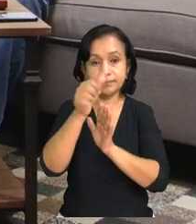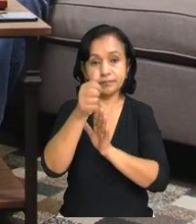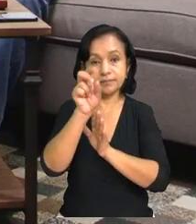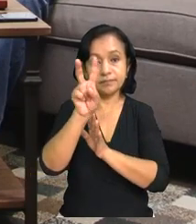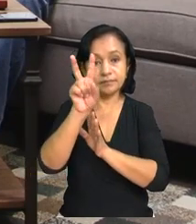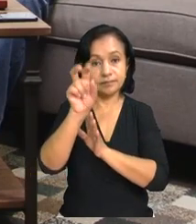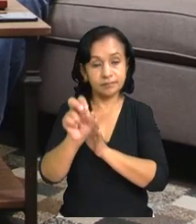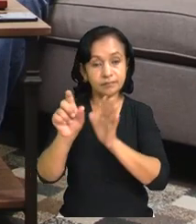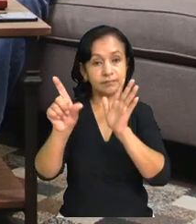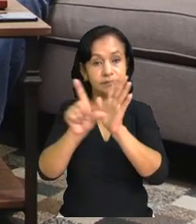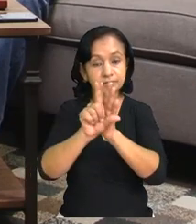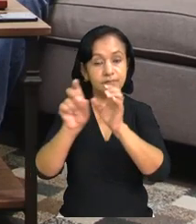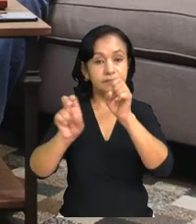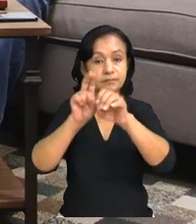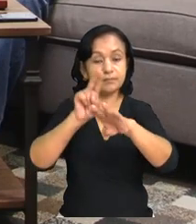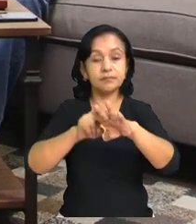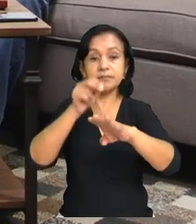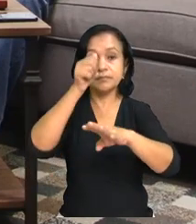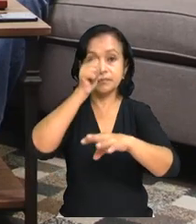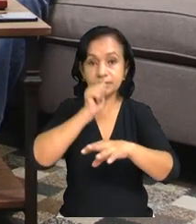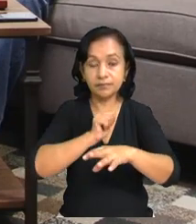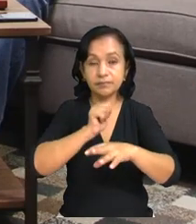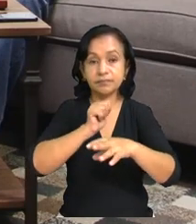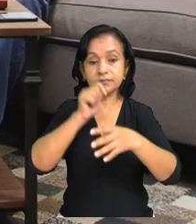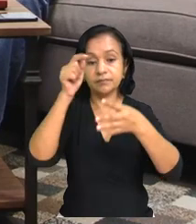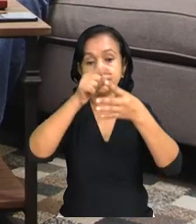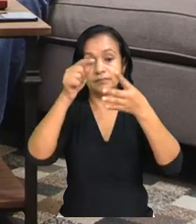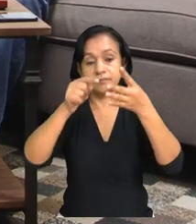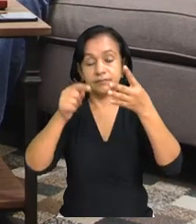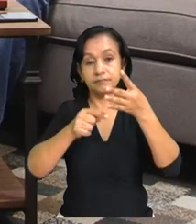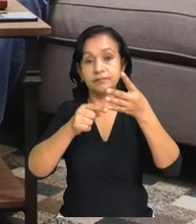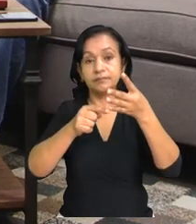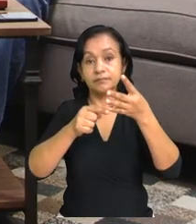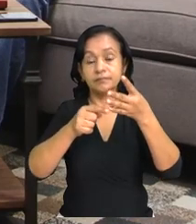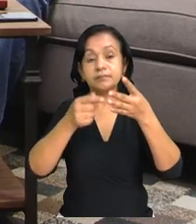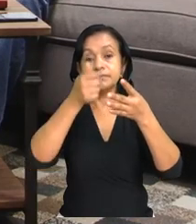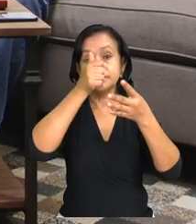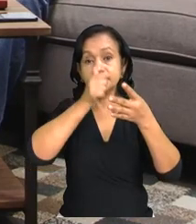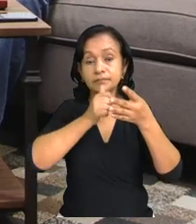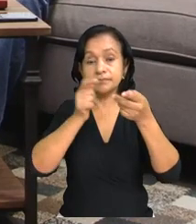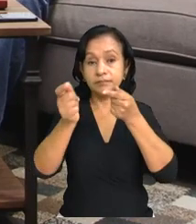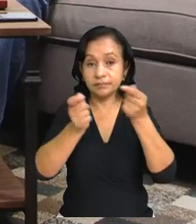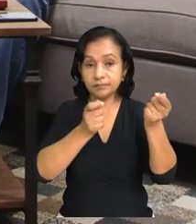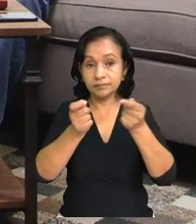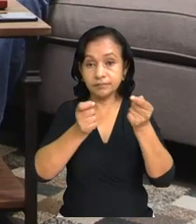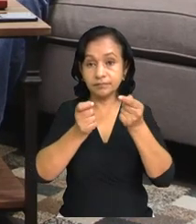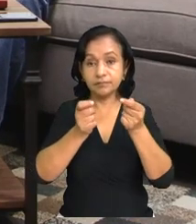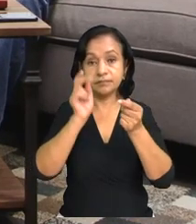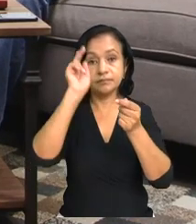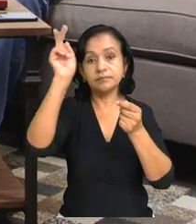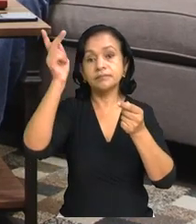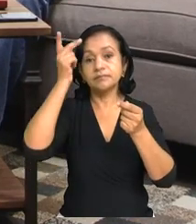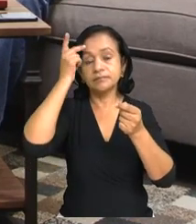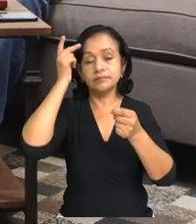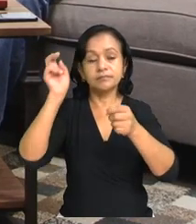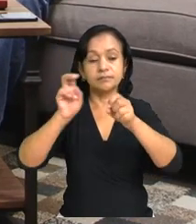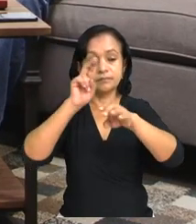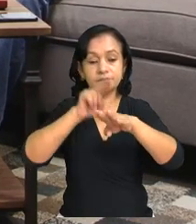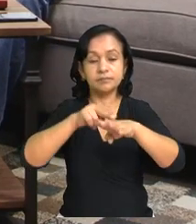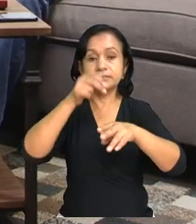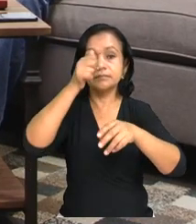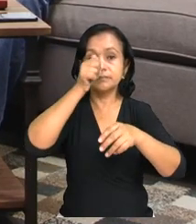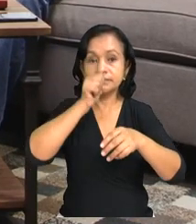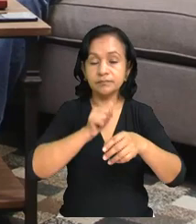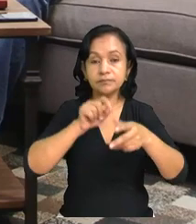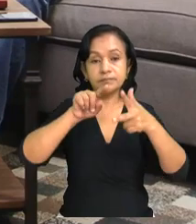del agua, se plantea entre los instrumentos de gestión del recurso hídrico, ¿sí?, la política nacional de recursos hídricos. A